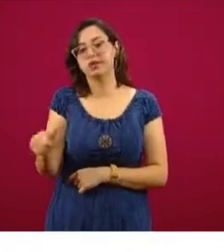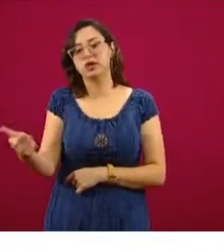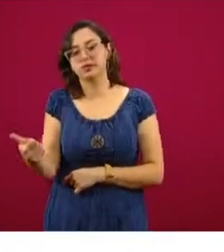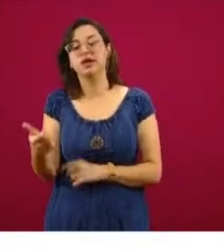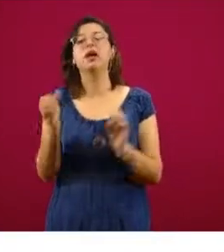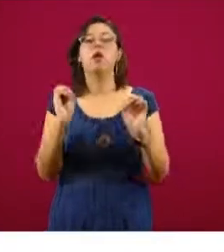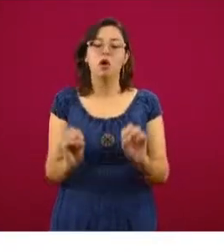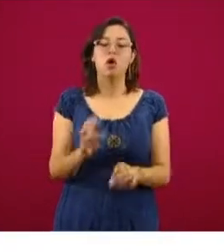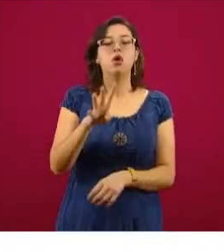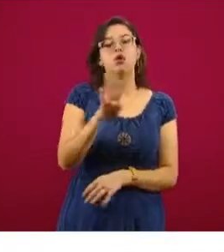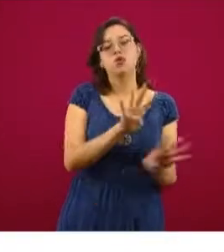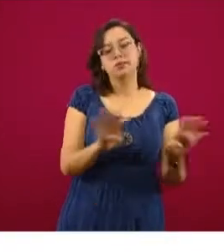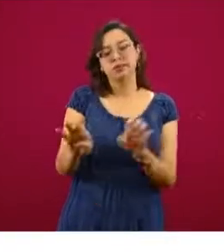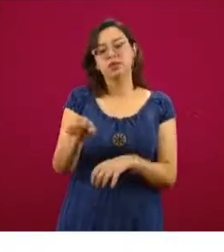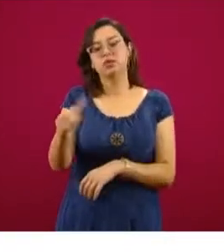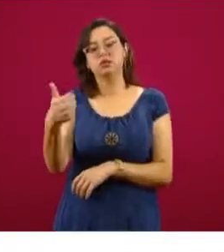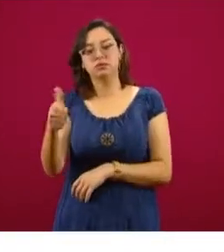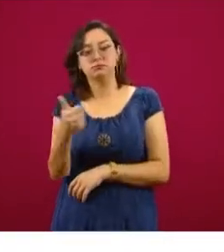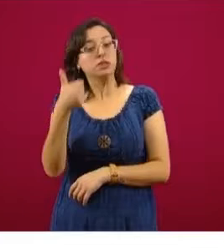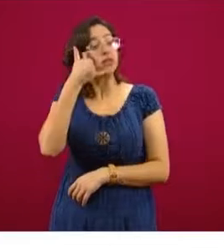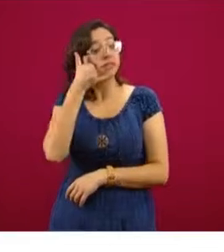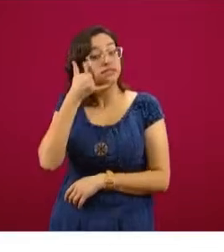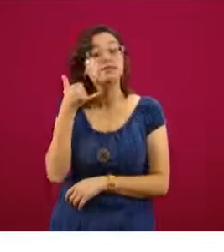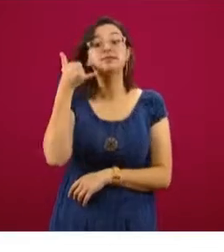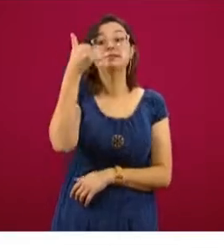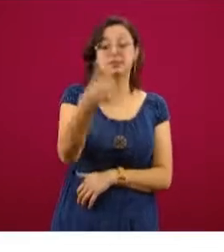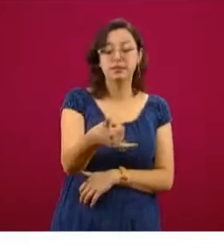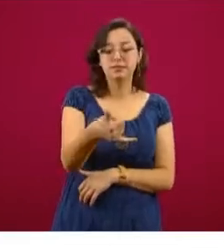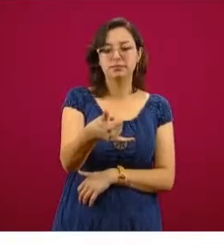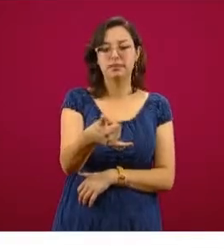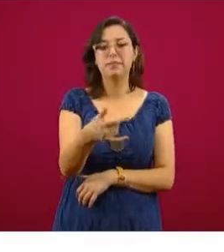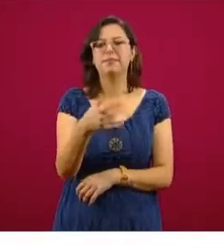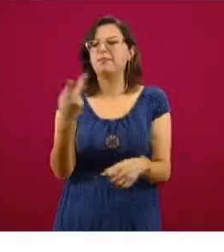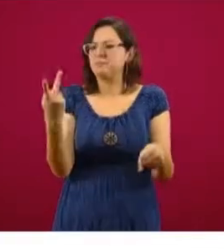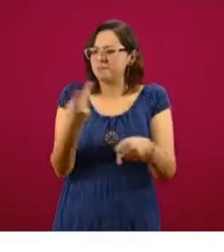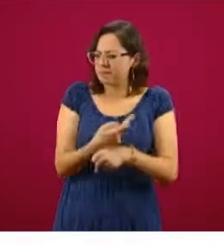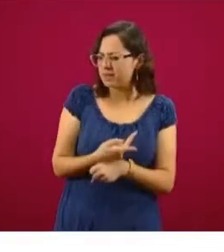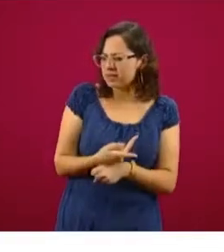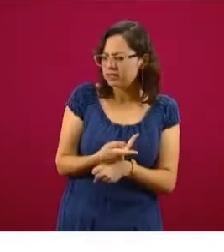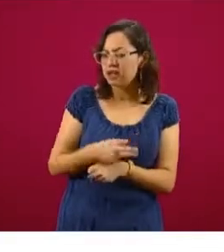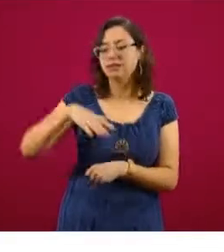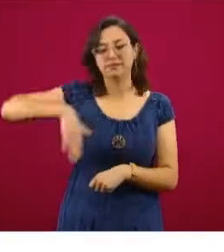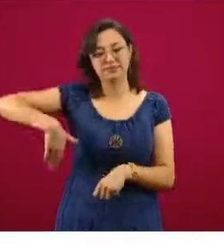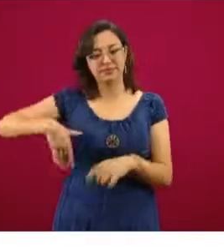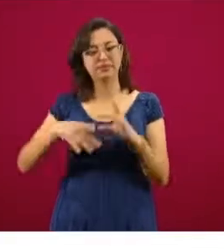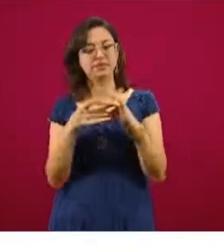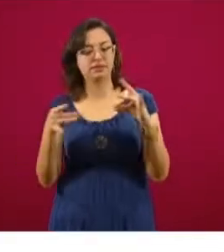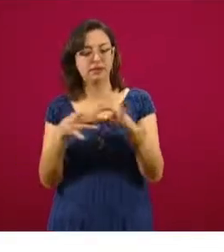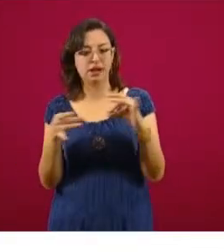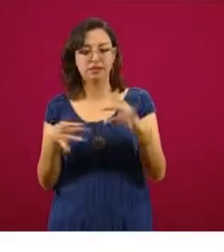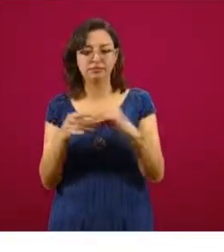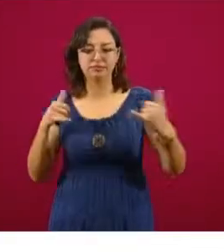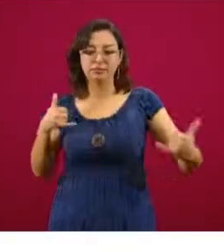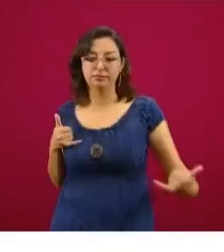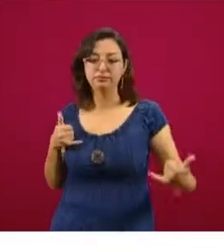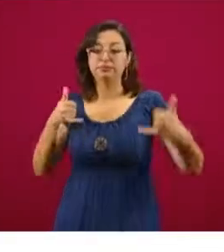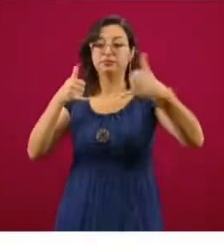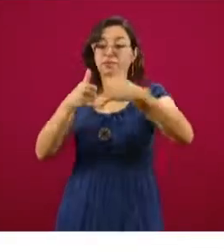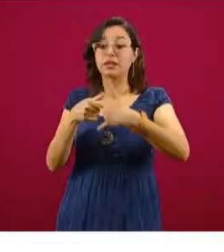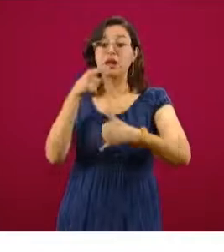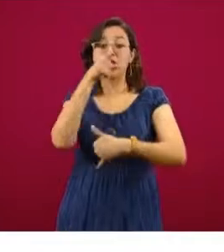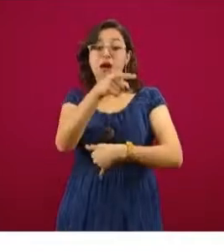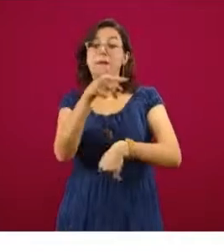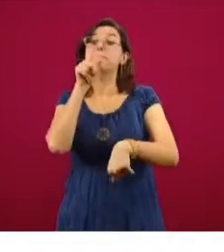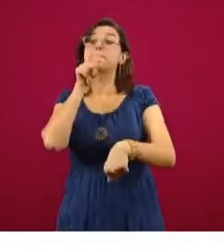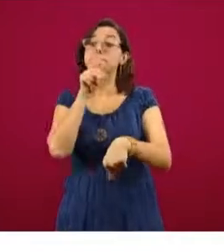911, que ese es el teléfono. Llamar ahí. ¿Qué va a pasar cuando llamen ahí? Lo acaba de describir la doctora Sheinbaum. Le van a contestar médicos